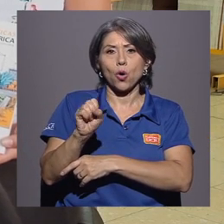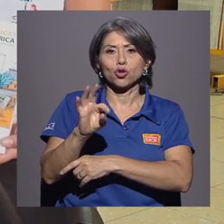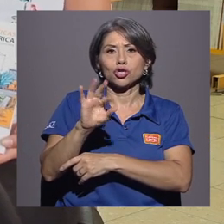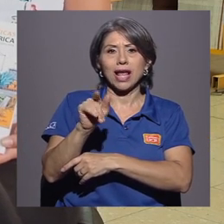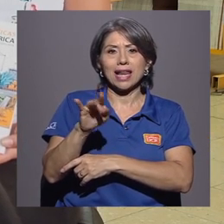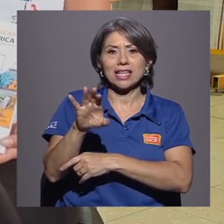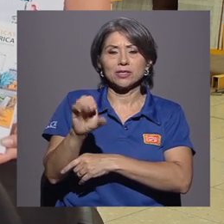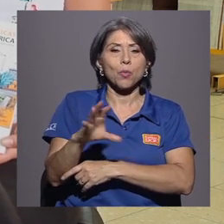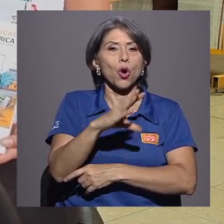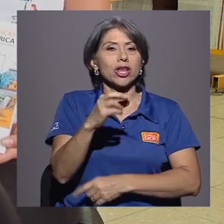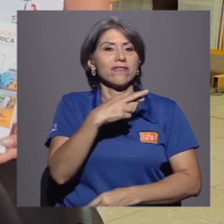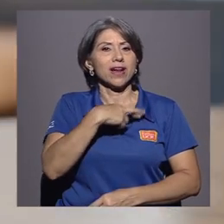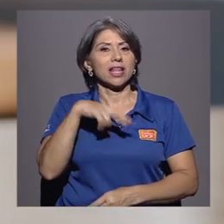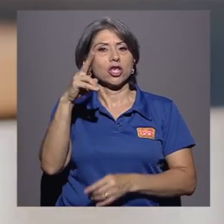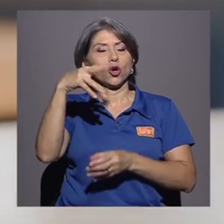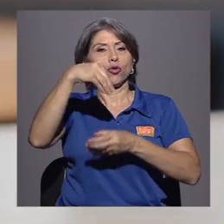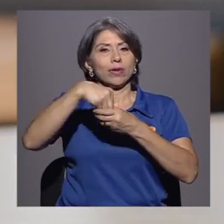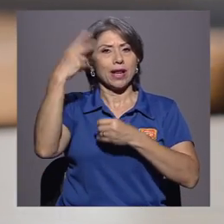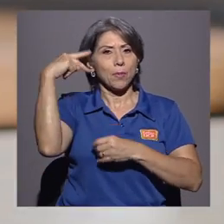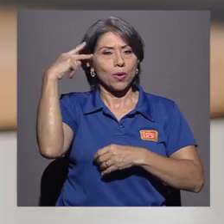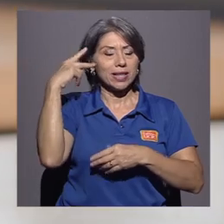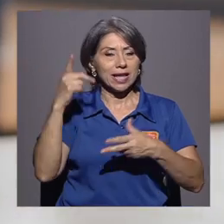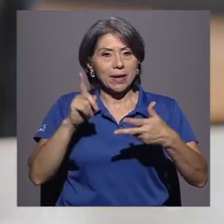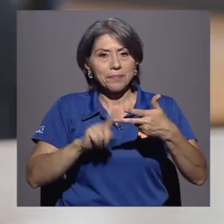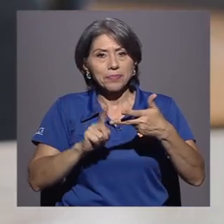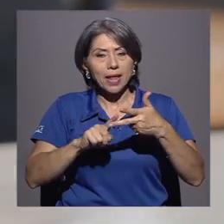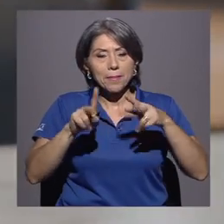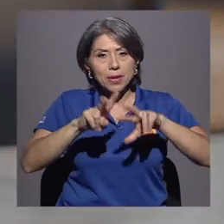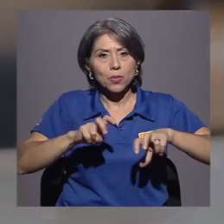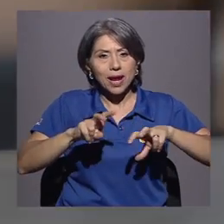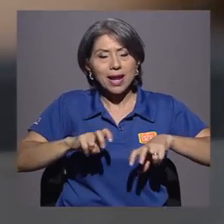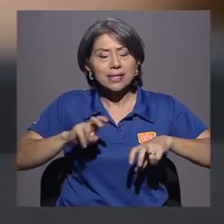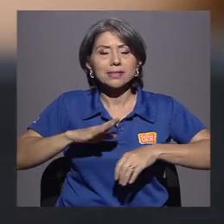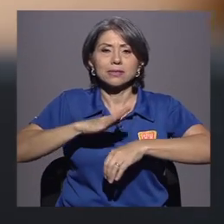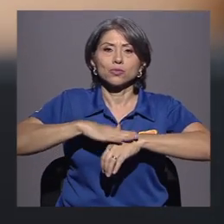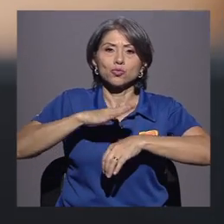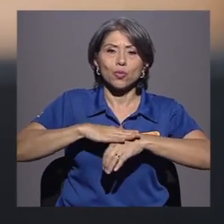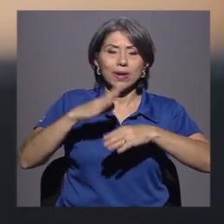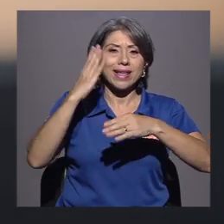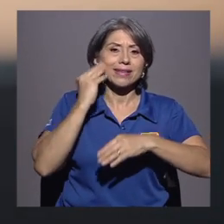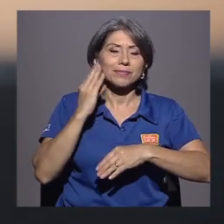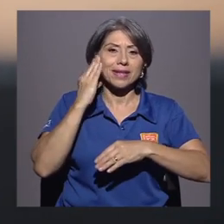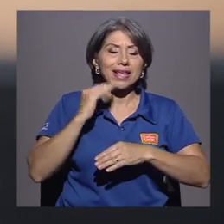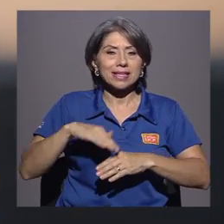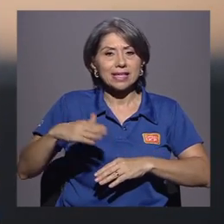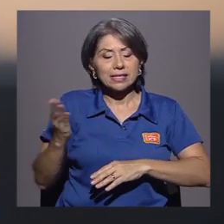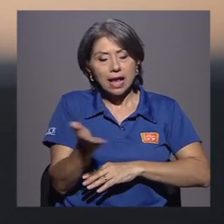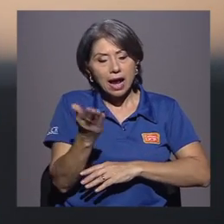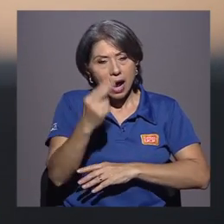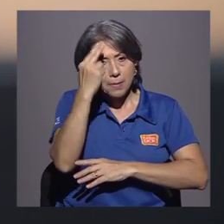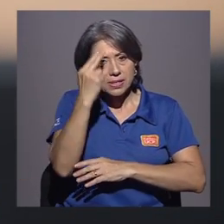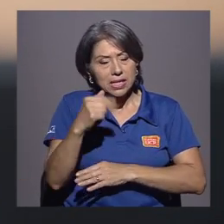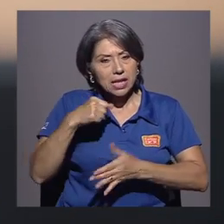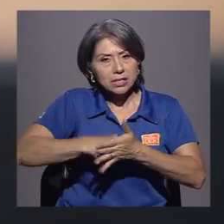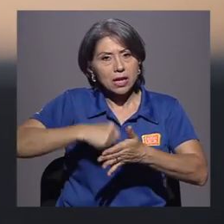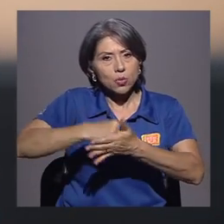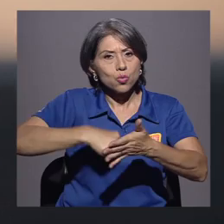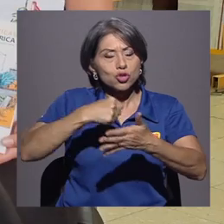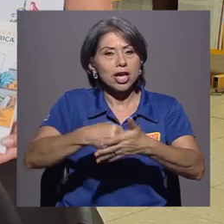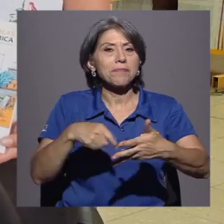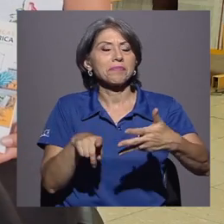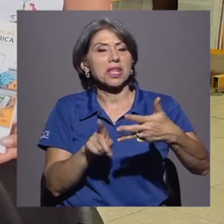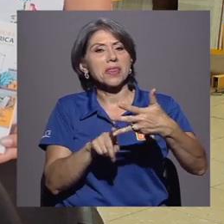la política, también van a encontrar un análisis sobre las experiencias campesinas de lucha